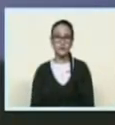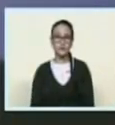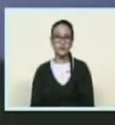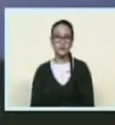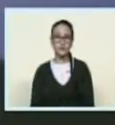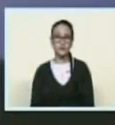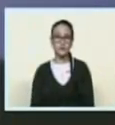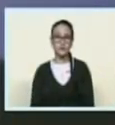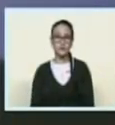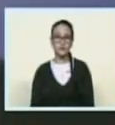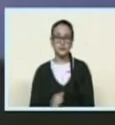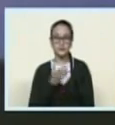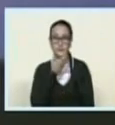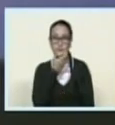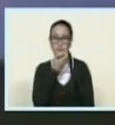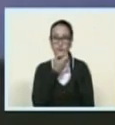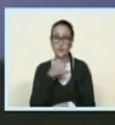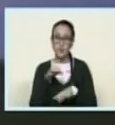Municipio